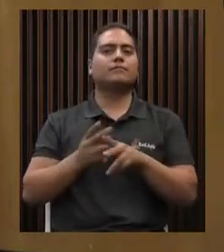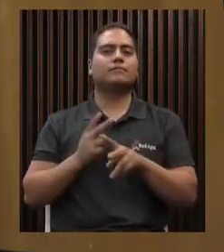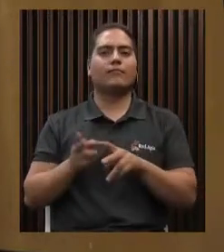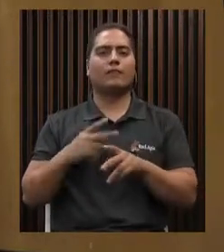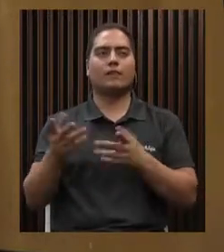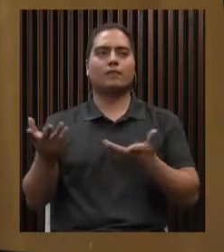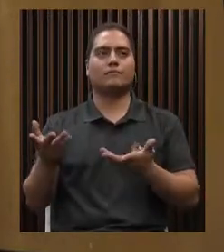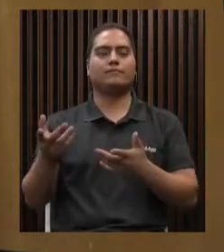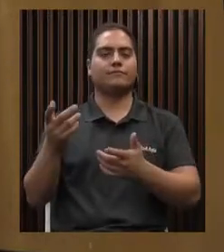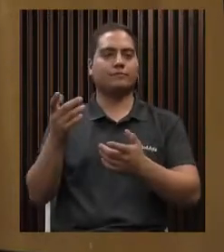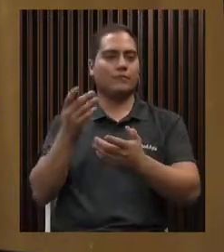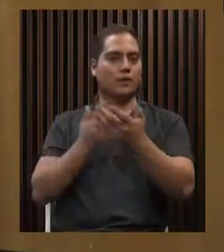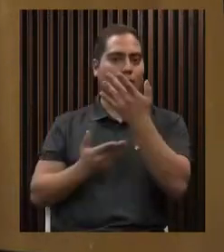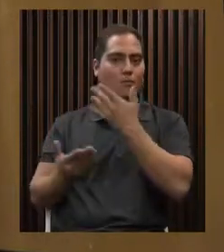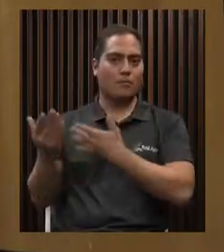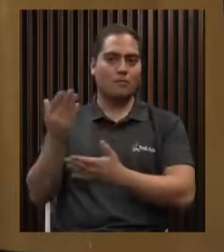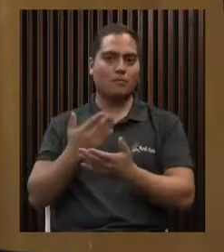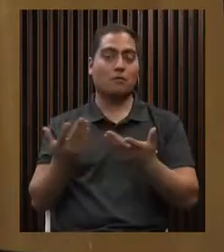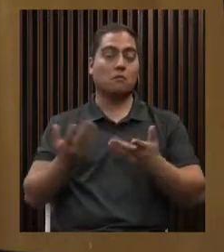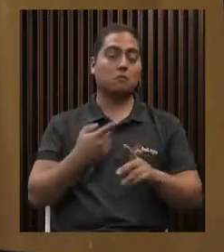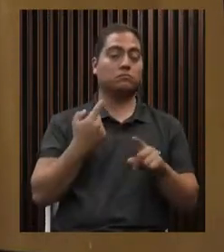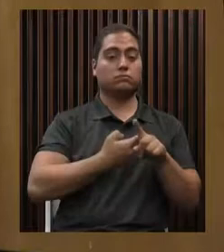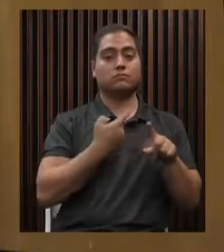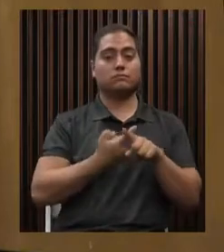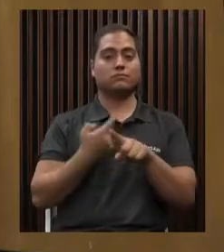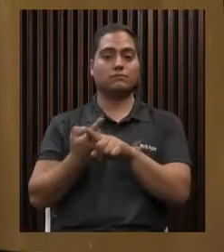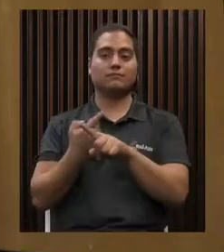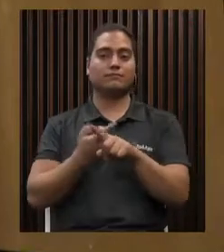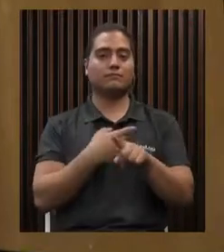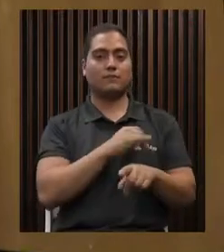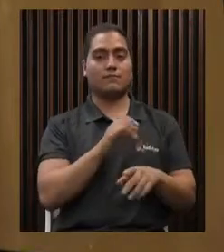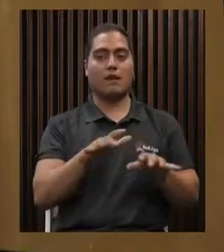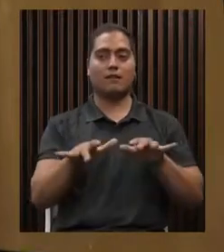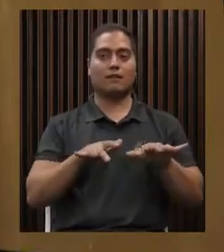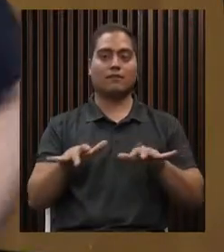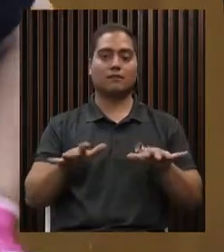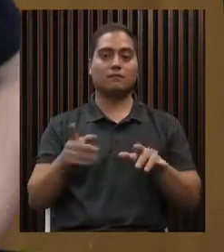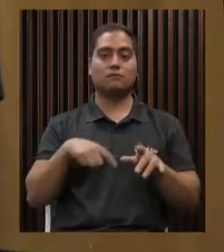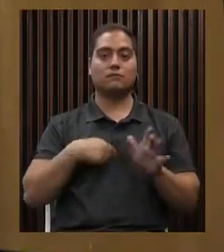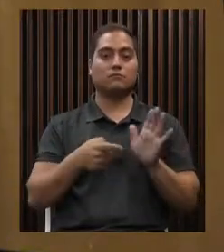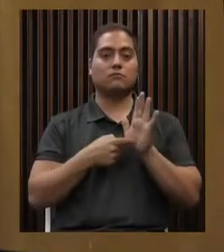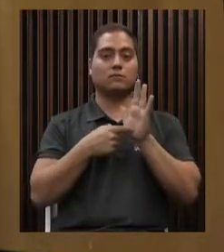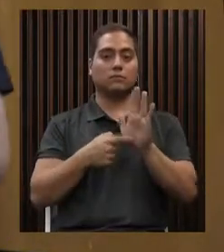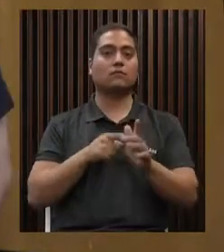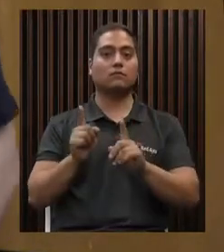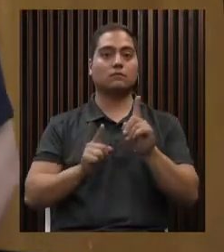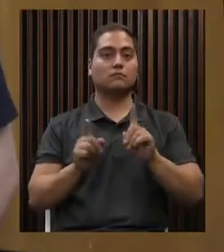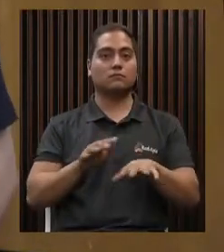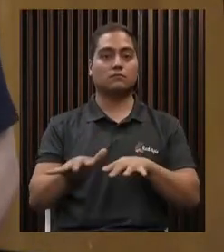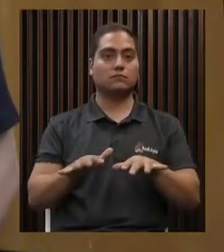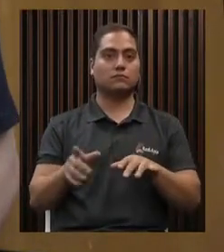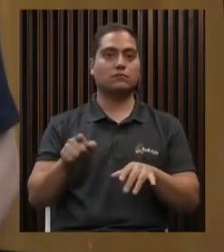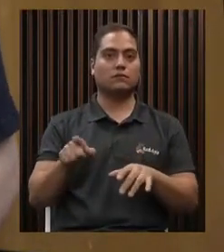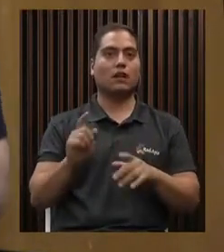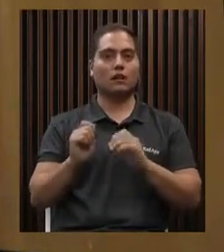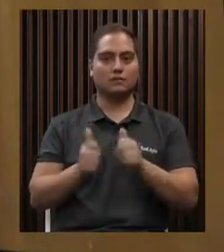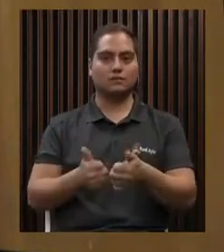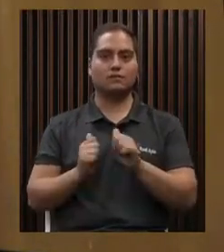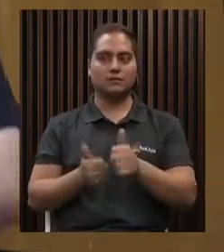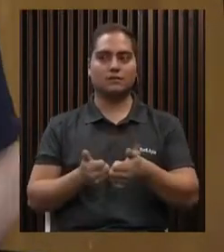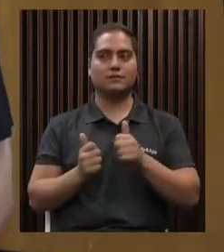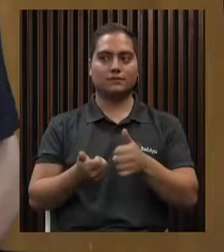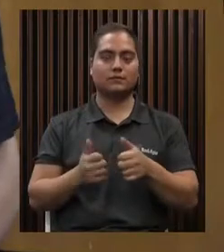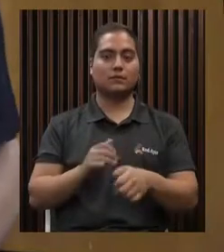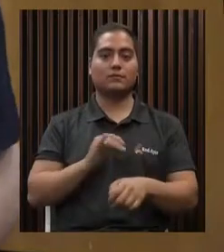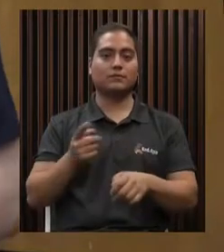espacio para un debate después de la actividad? Por lo tanto, no solamente estamos mostrando algo, cosa que puede ser un gran desafío y después lo ponemos ahí en